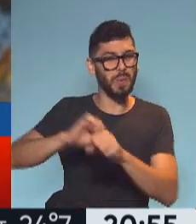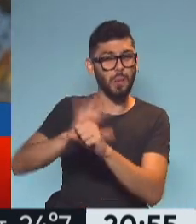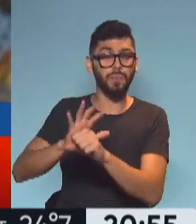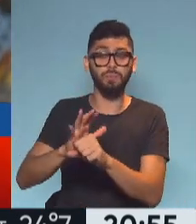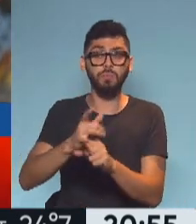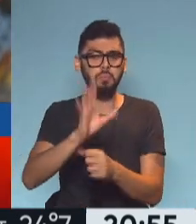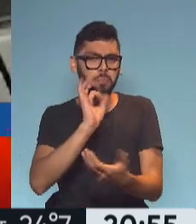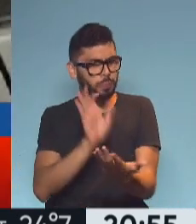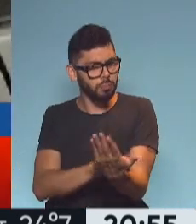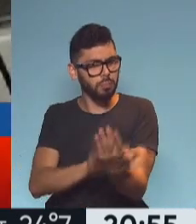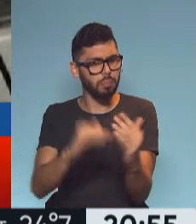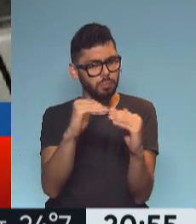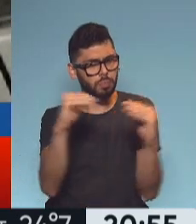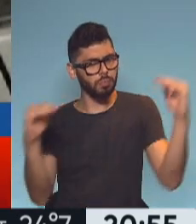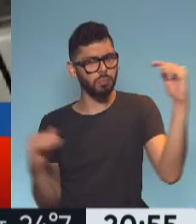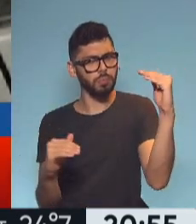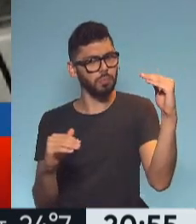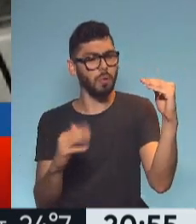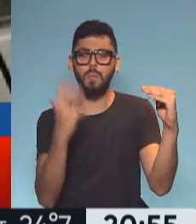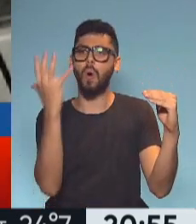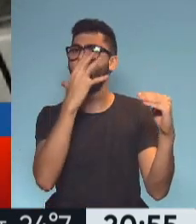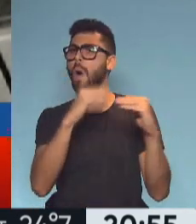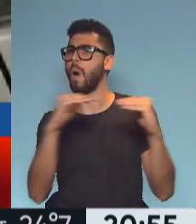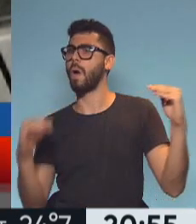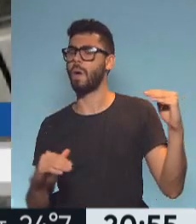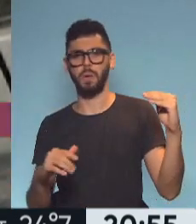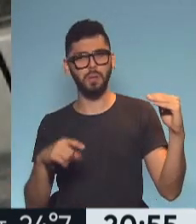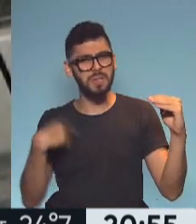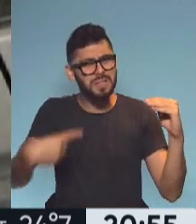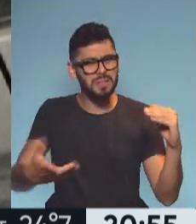endémica que padecen los afroamericanos desde tiempos remotos.